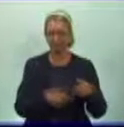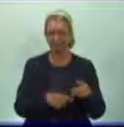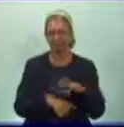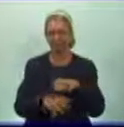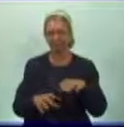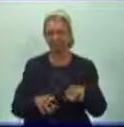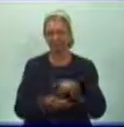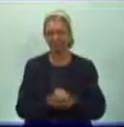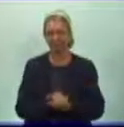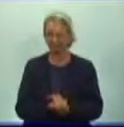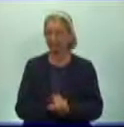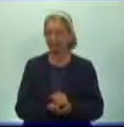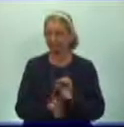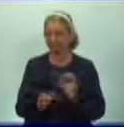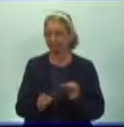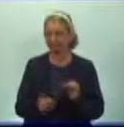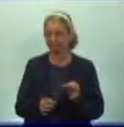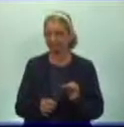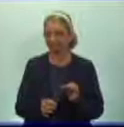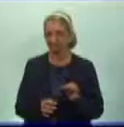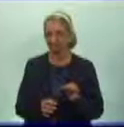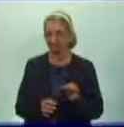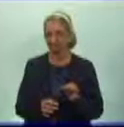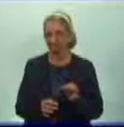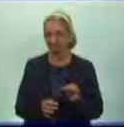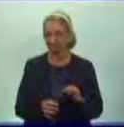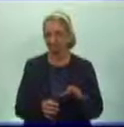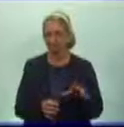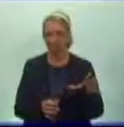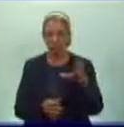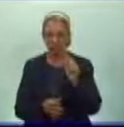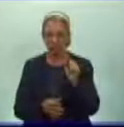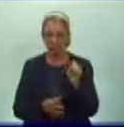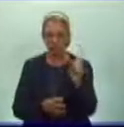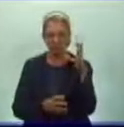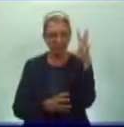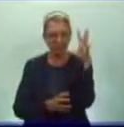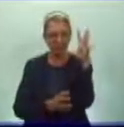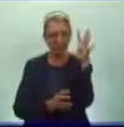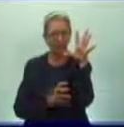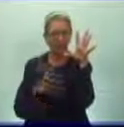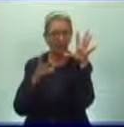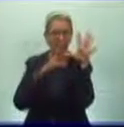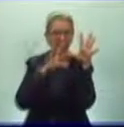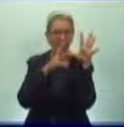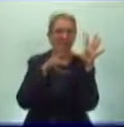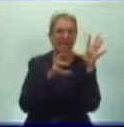dejó de chillar cuando todos los animales se subieron a su árbol y empezaron a cantar.